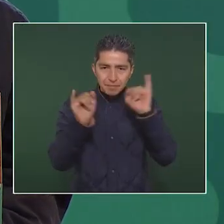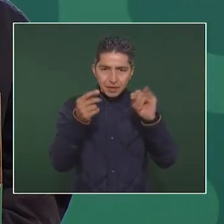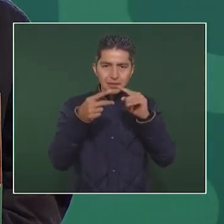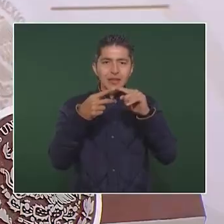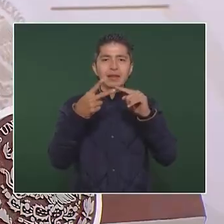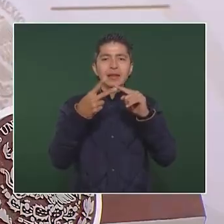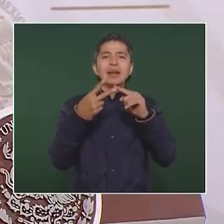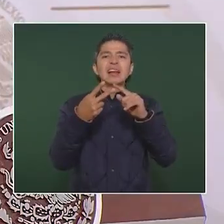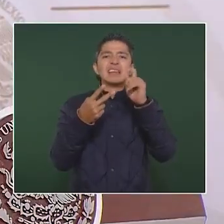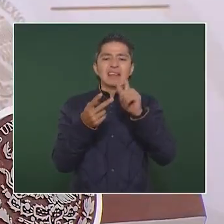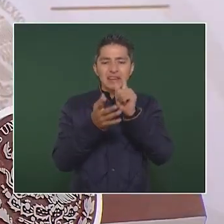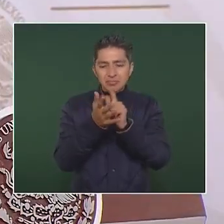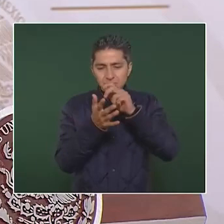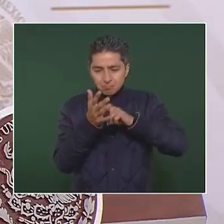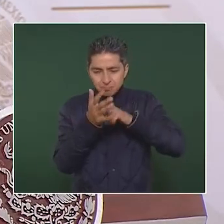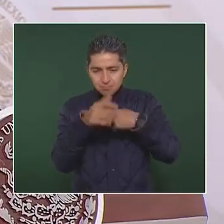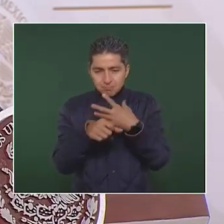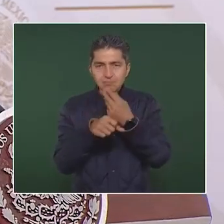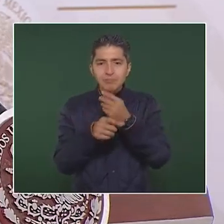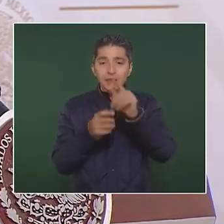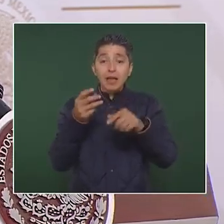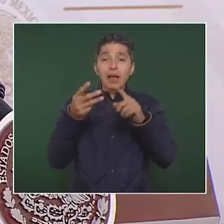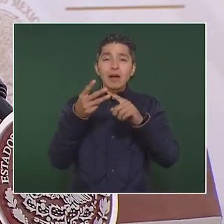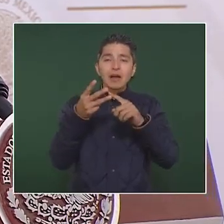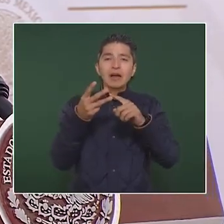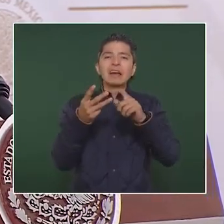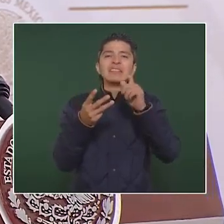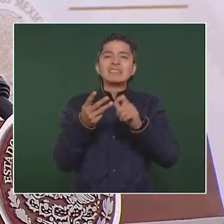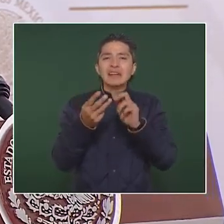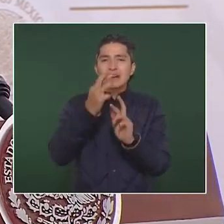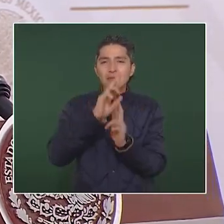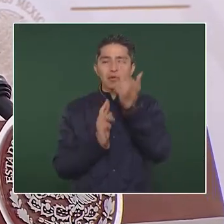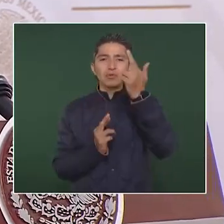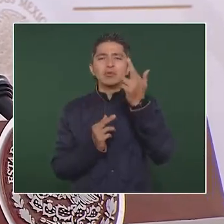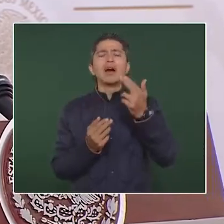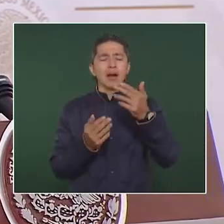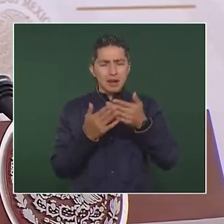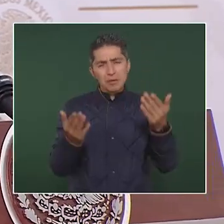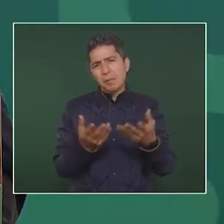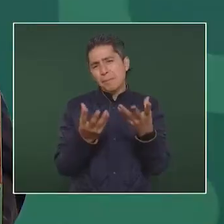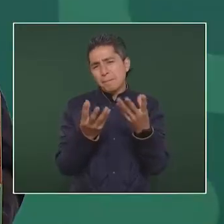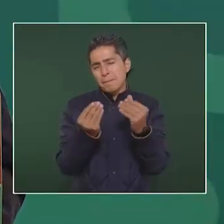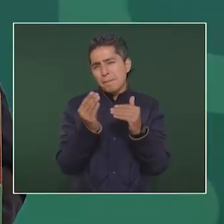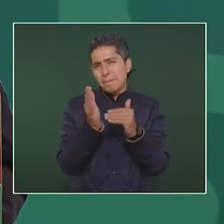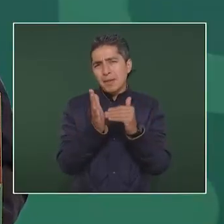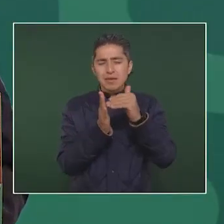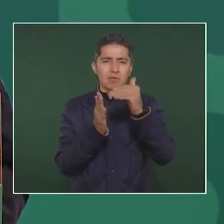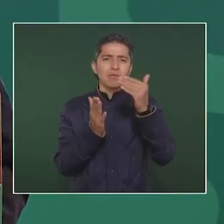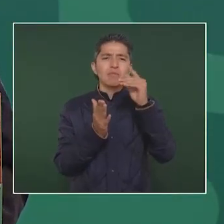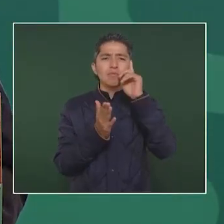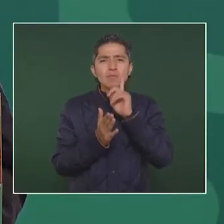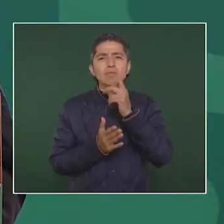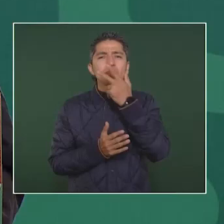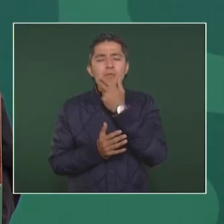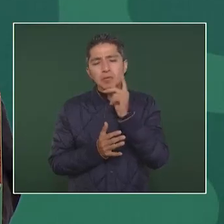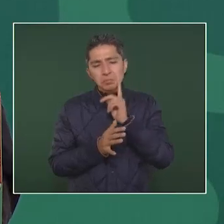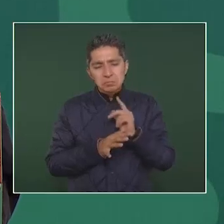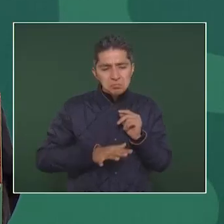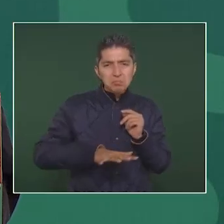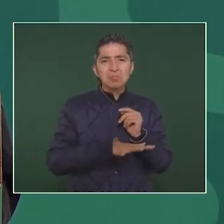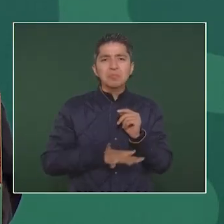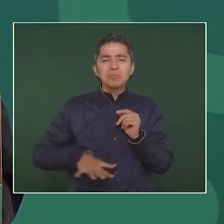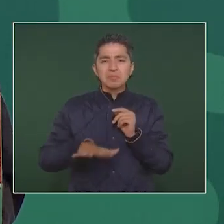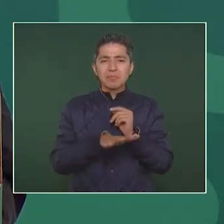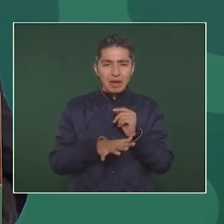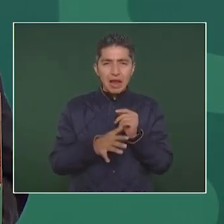la revolución, y ahora millones de mujeres, de hombres, estamos llevando